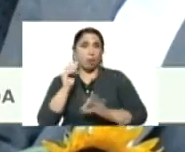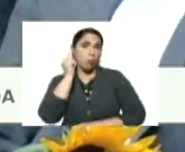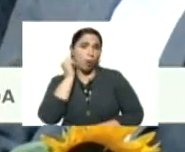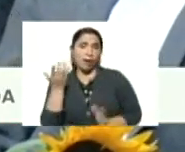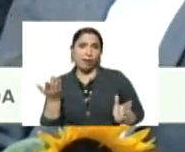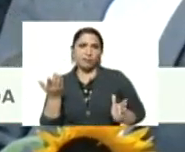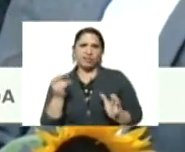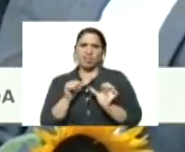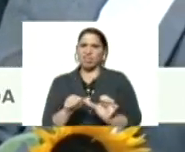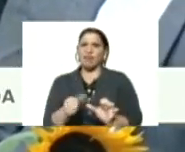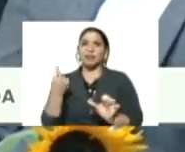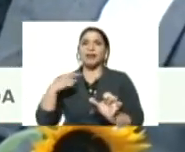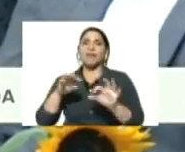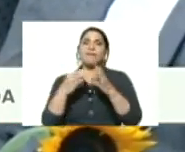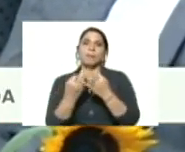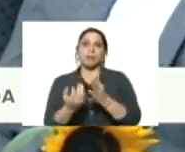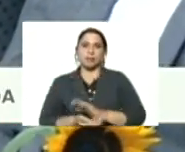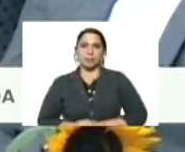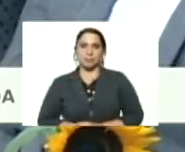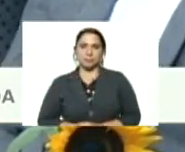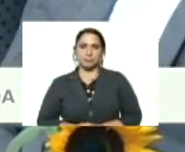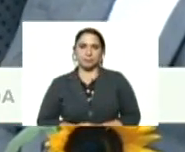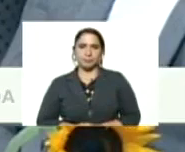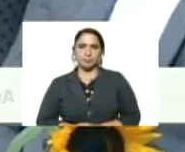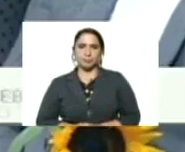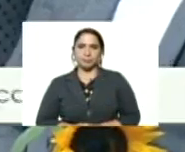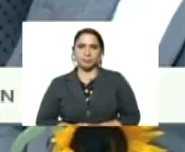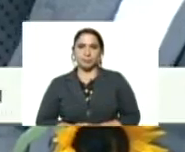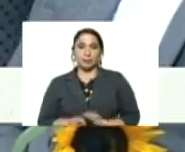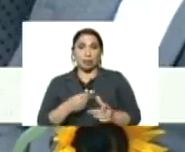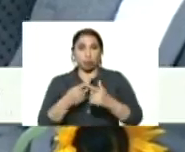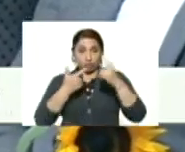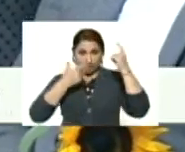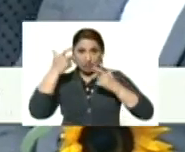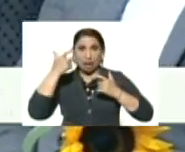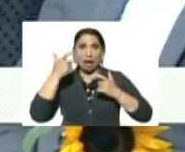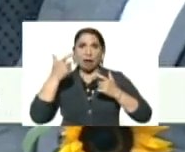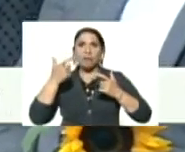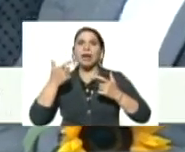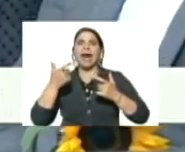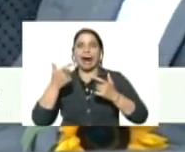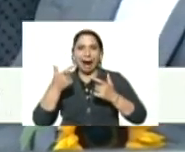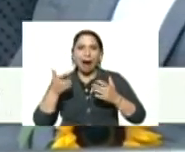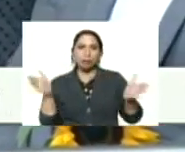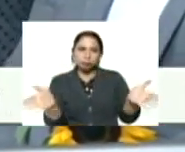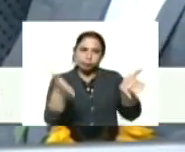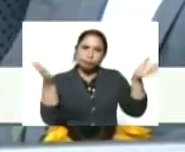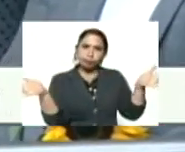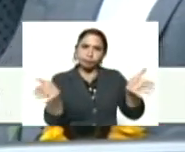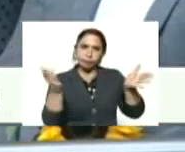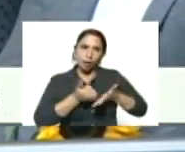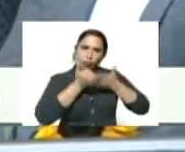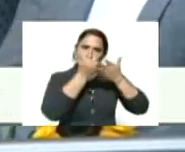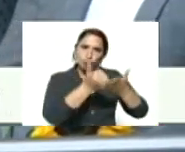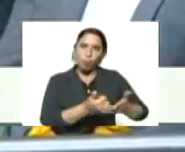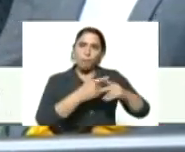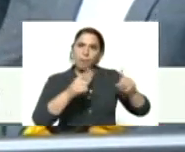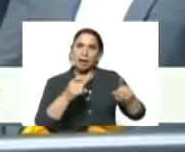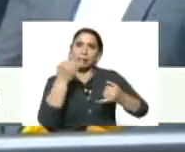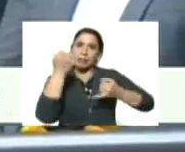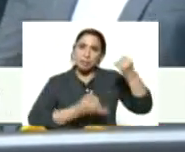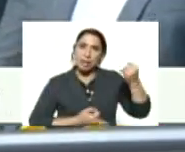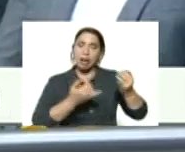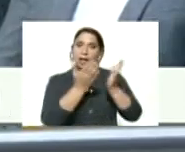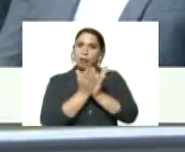que le quedaba era tener una familia. El comandante Chávez los llevó a terminar su bachillerato. Abrió la posibilidad de los